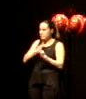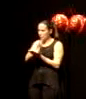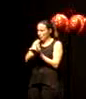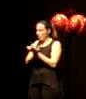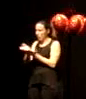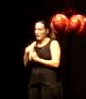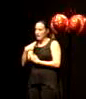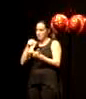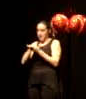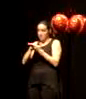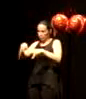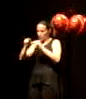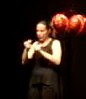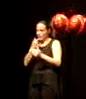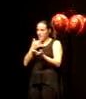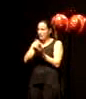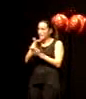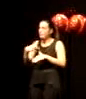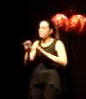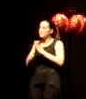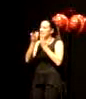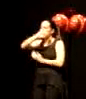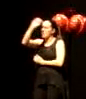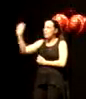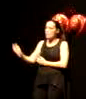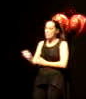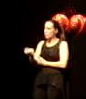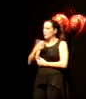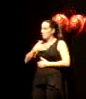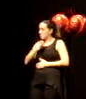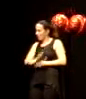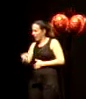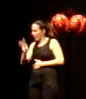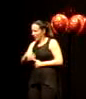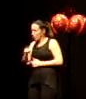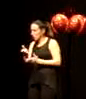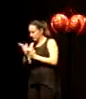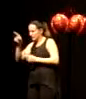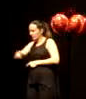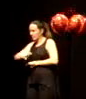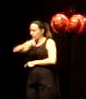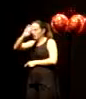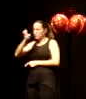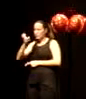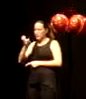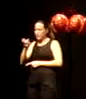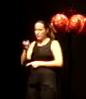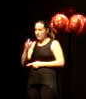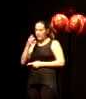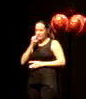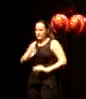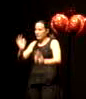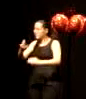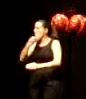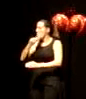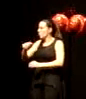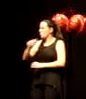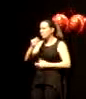cerrar este punto, quiero mostrarles un libro que no es solamente de infancia, que a mí me resulta especialmente bonito